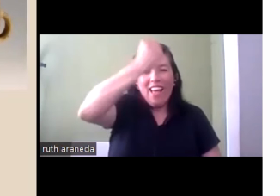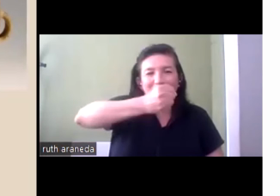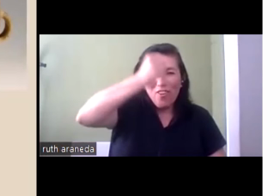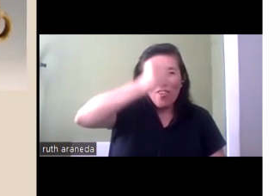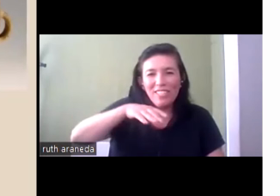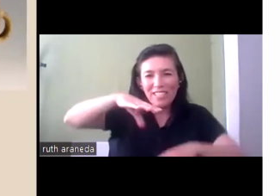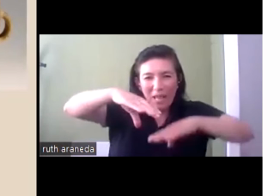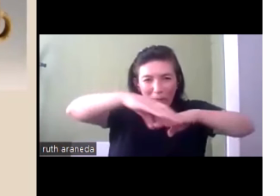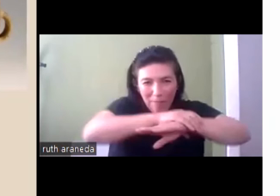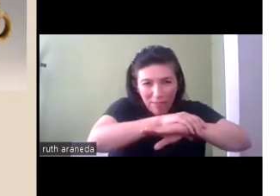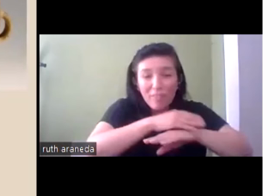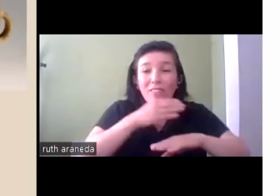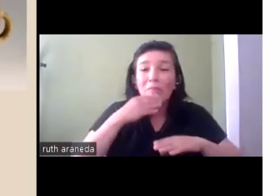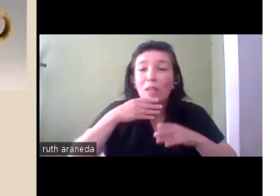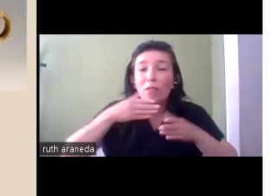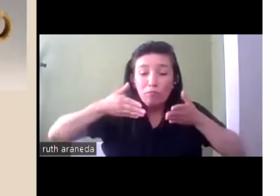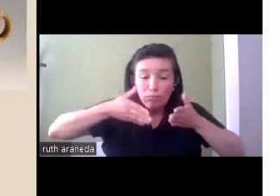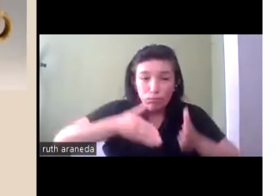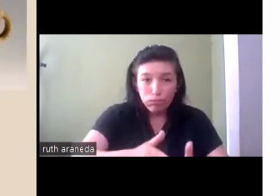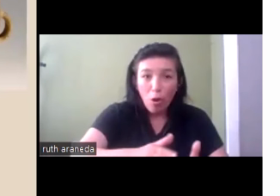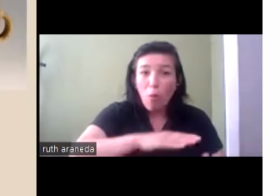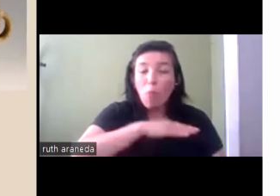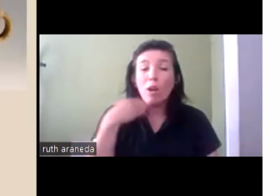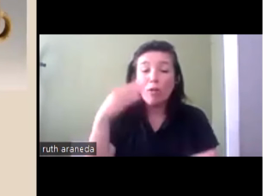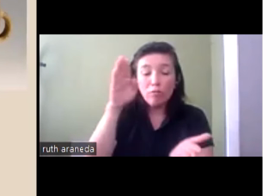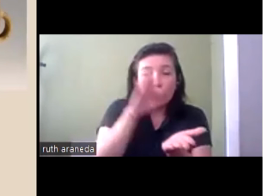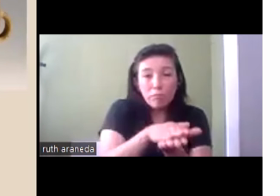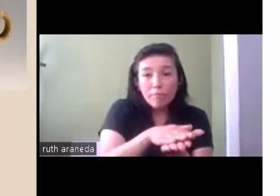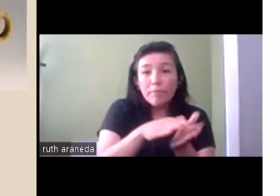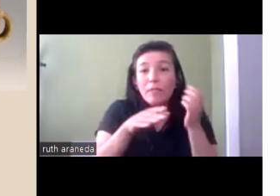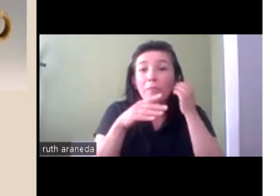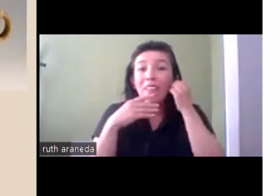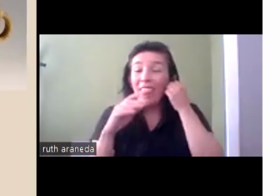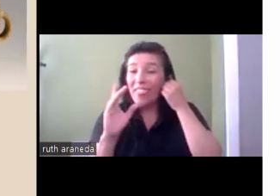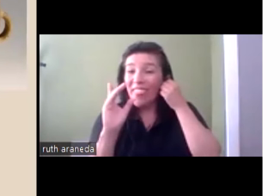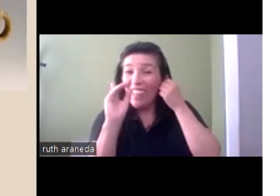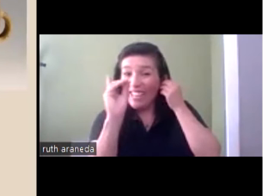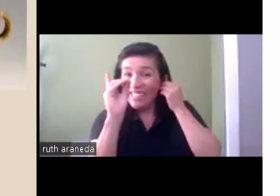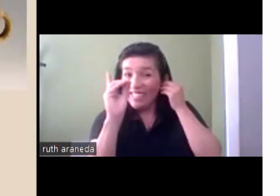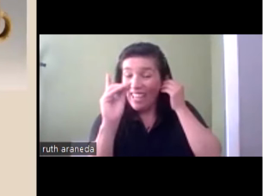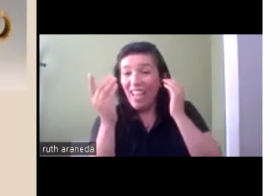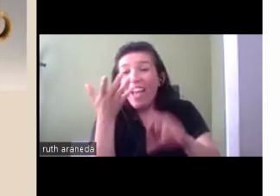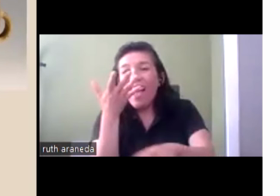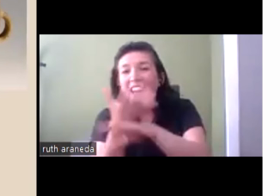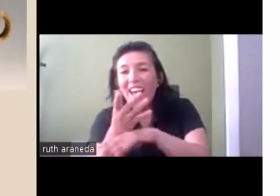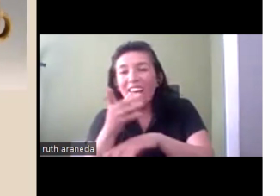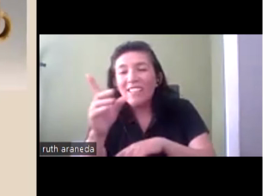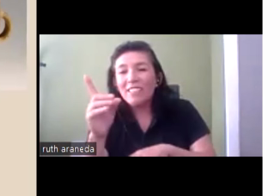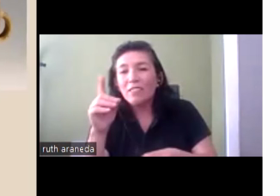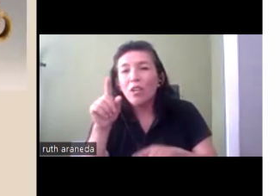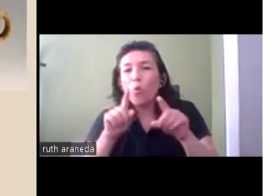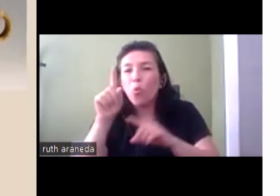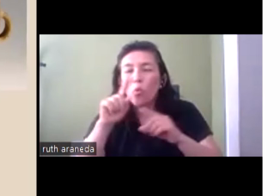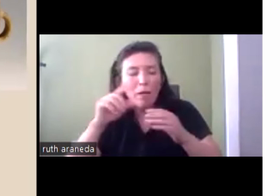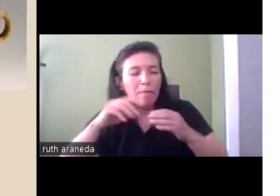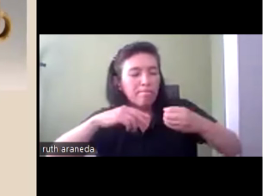y también urnas. Y en la parte derecha tenemos la fase incaica, donde acá ingresan patrones cerámicos